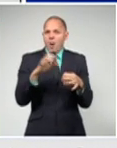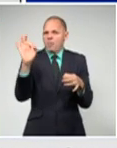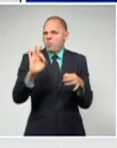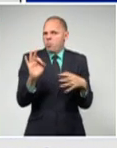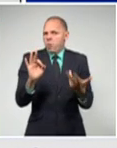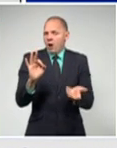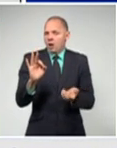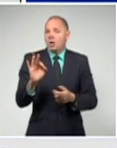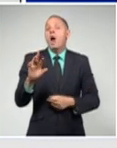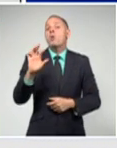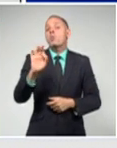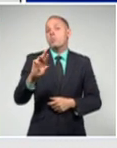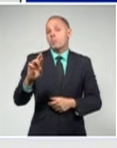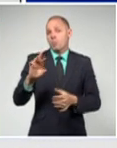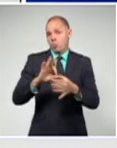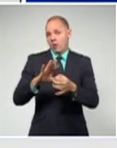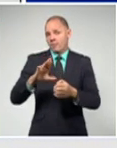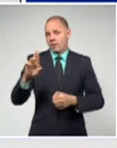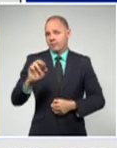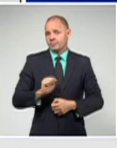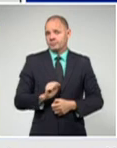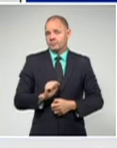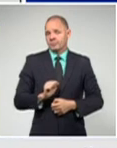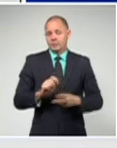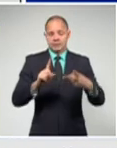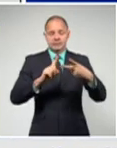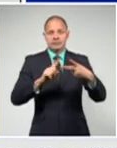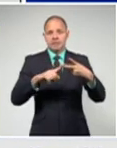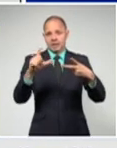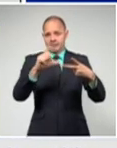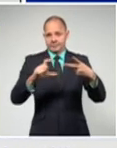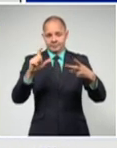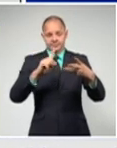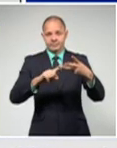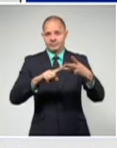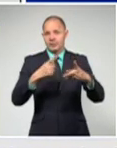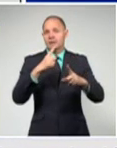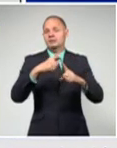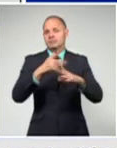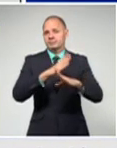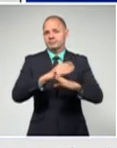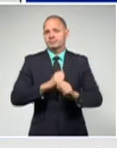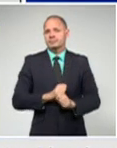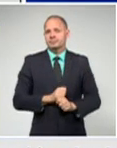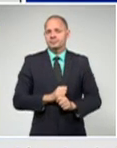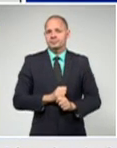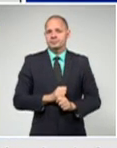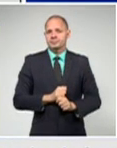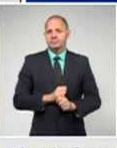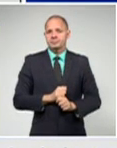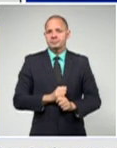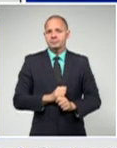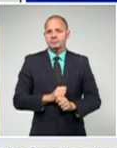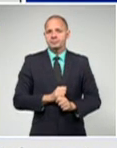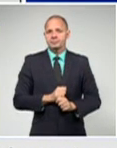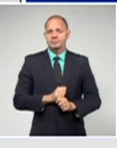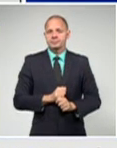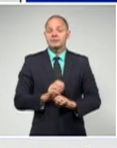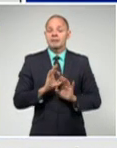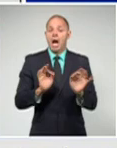segundo lugar y Santa Cruz del Sur, pues con las tasas más elevadas. No obstante, esta